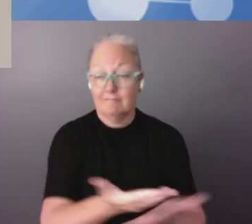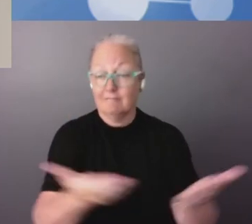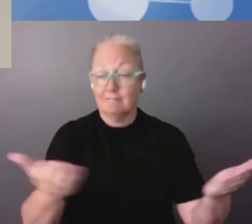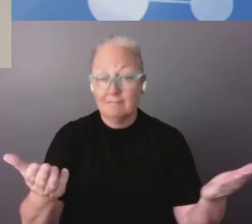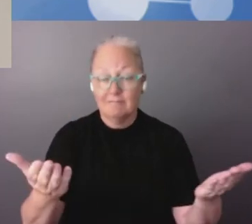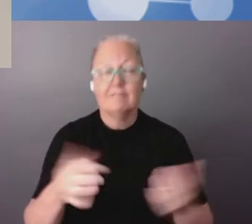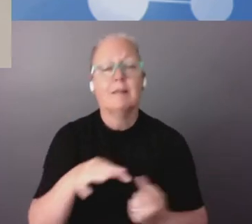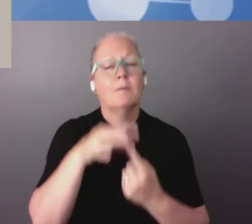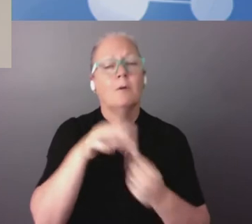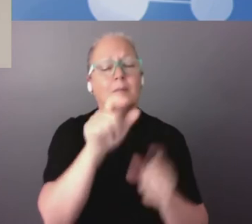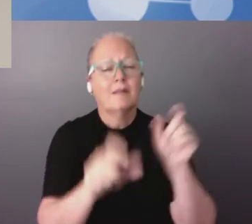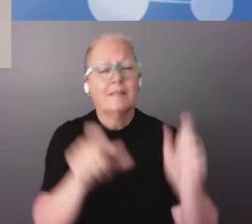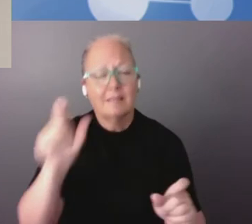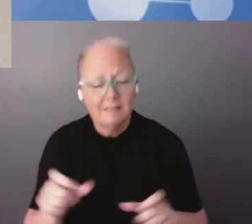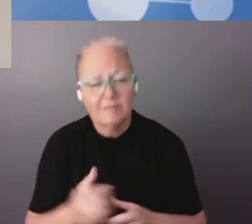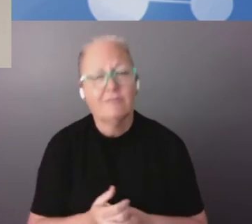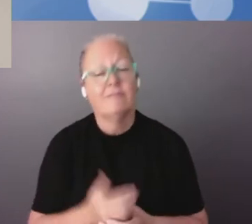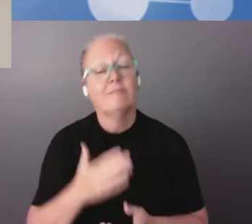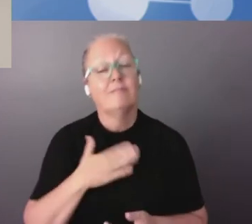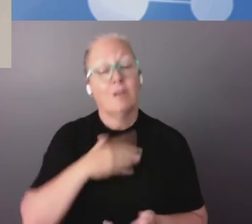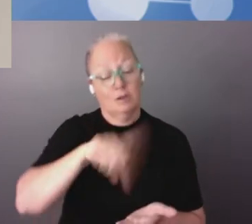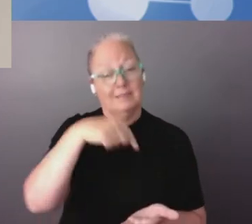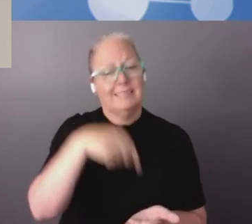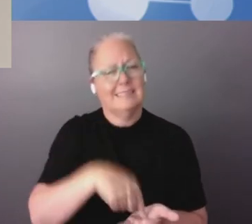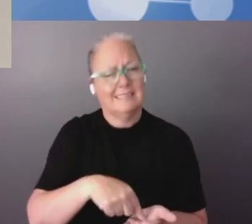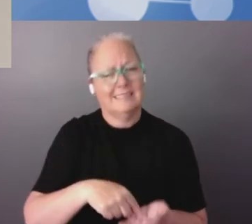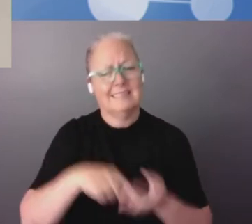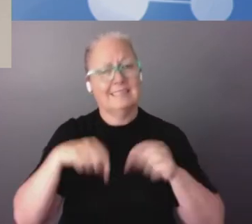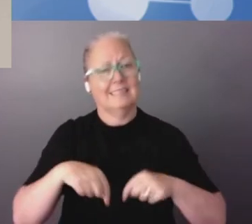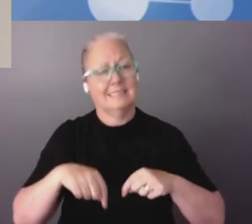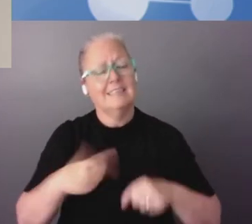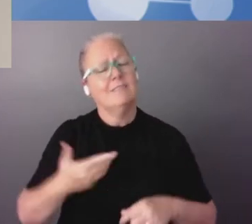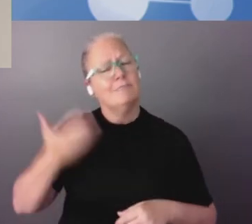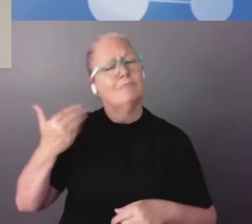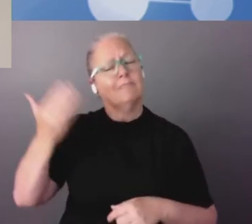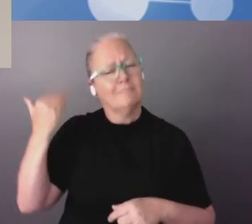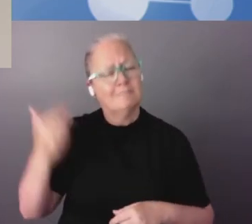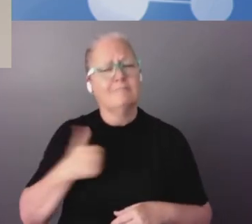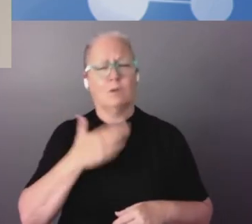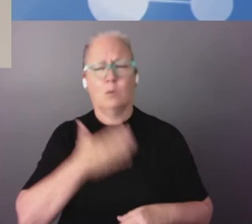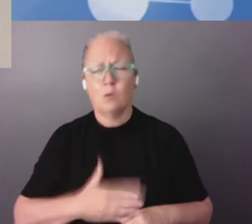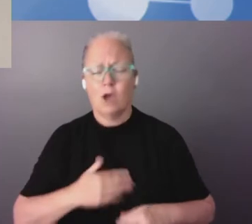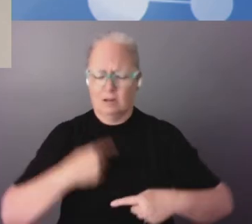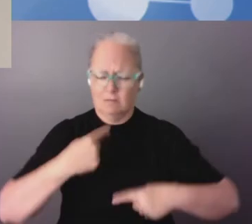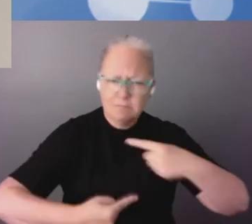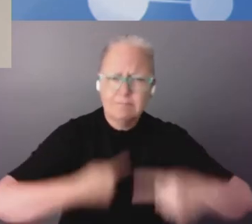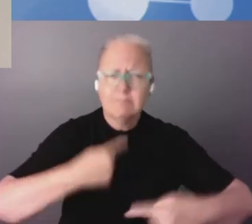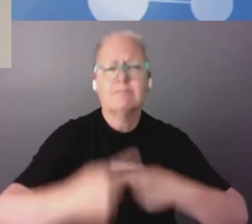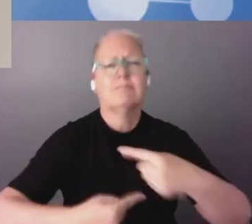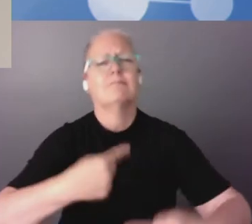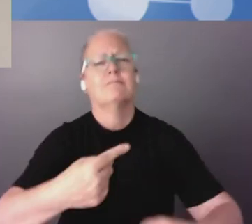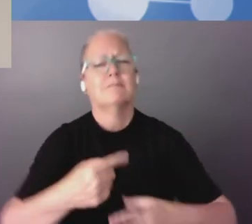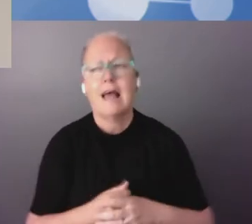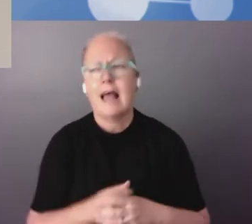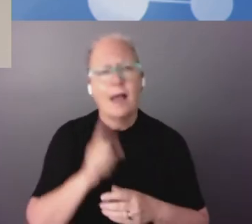el primer paso en la dirección de su desarrollo. Nos centramos en nuestra creatividad y en el